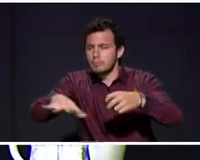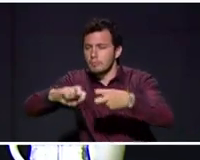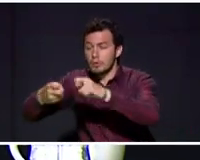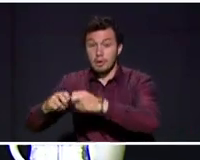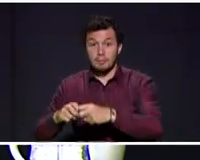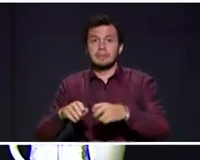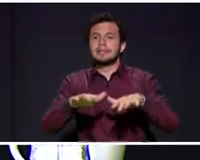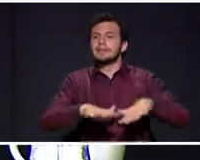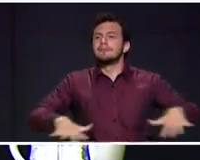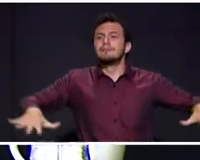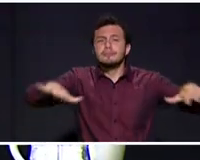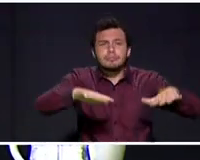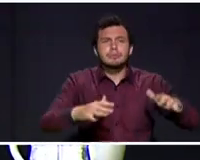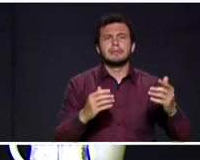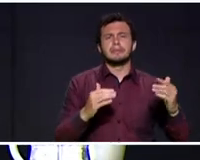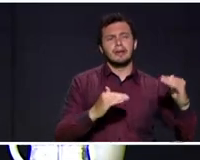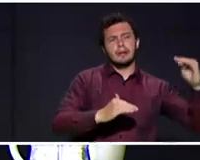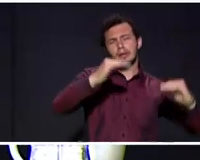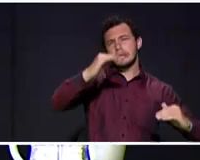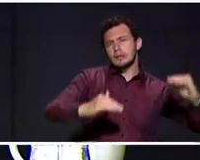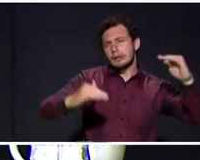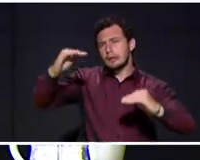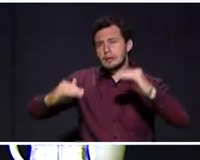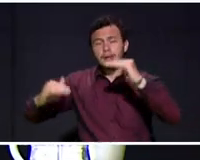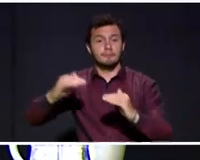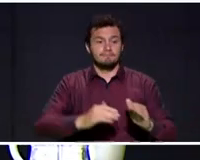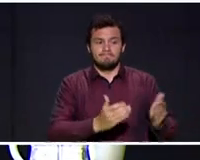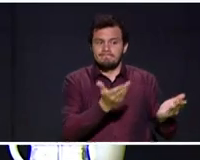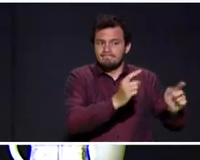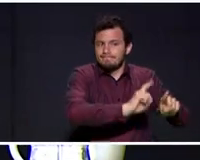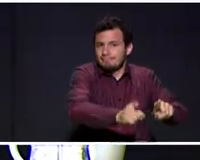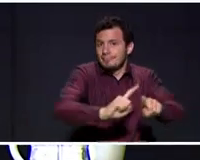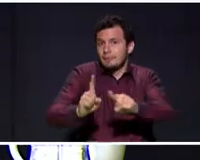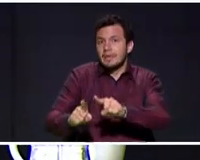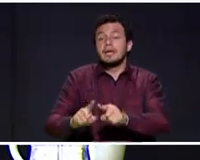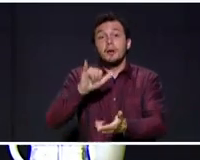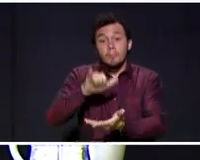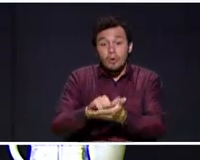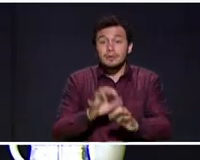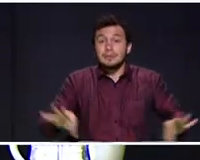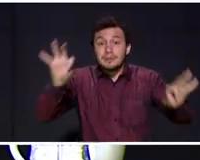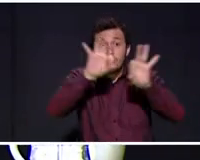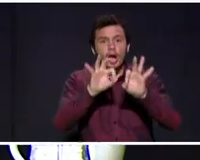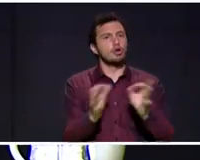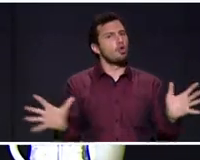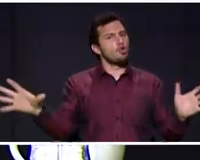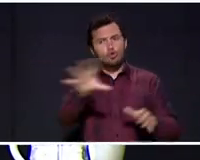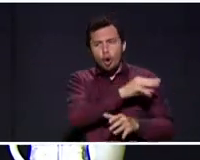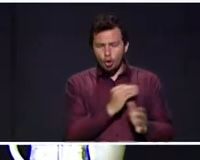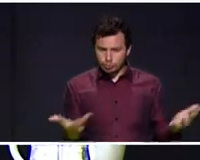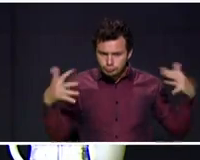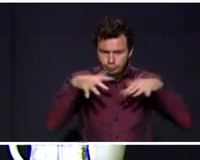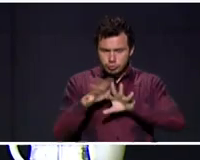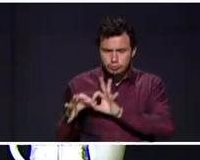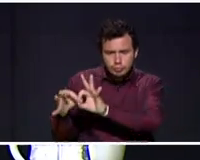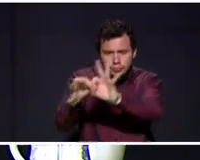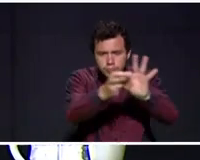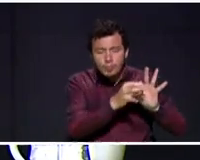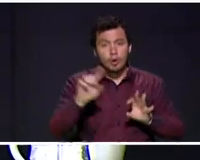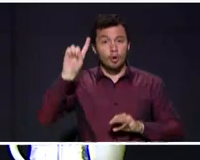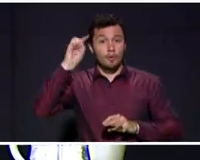desiguales y tenemos retos diferentes entonces muy importante integrarnos la seguridad civil la gobernación los